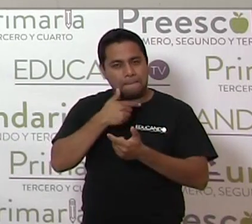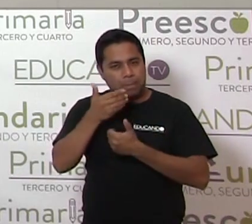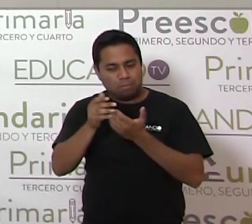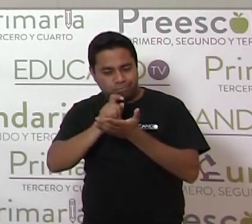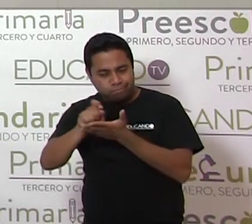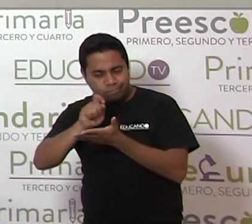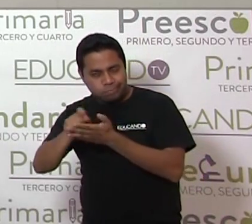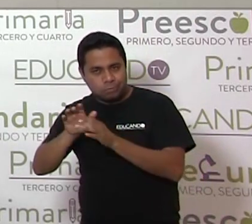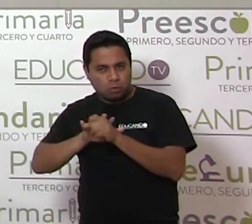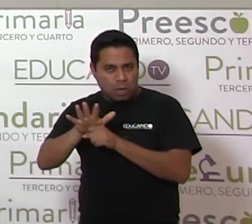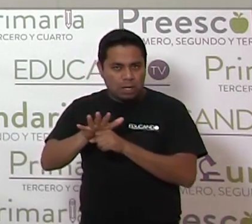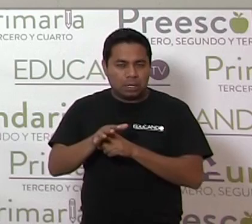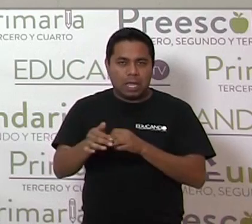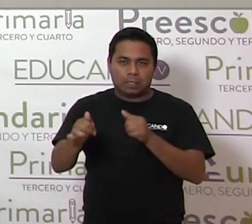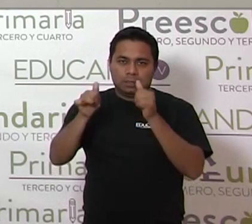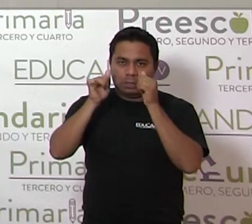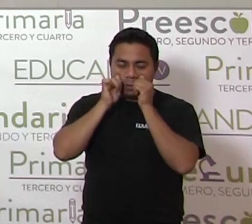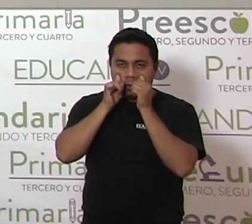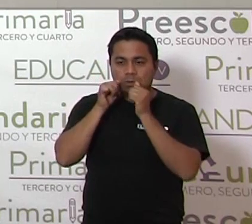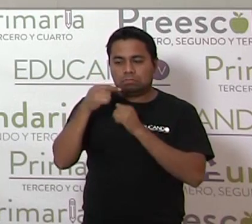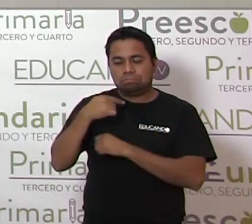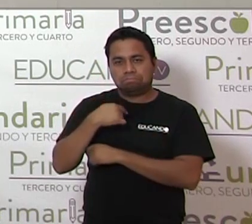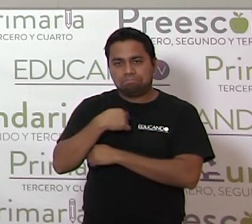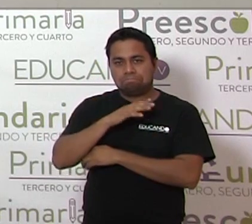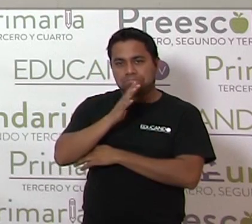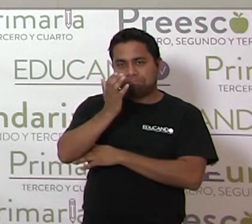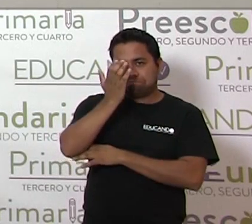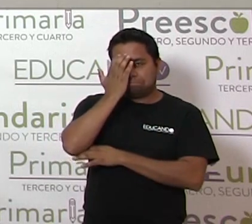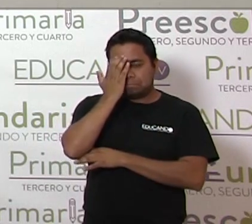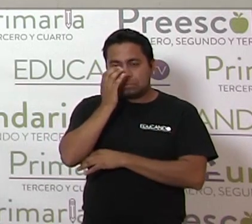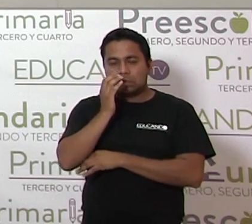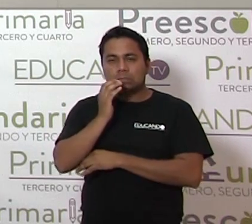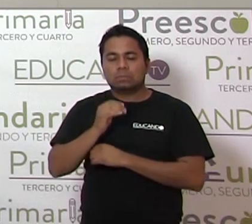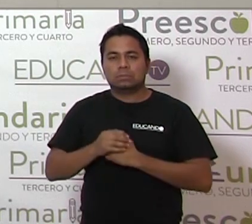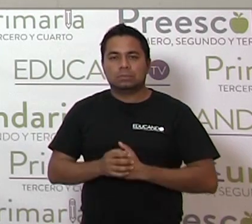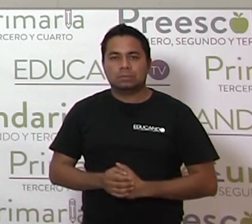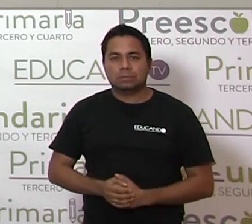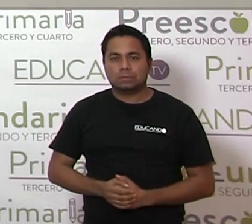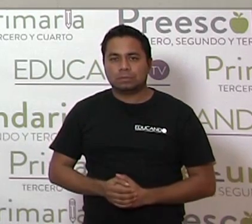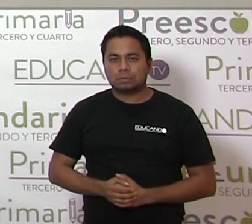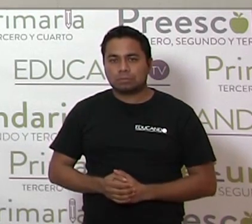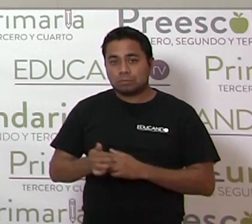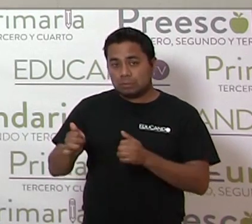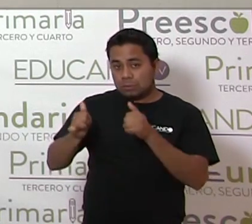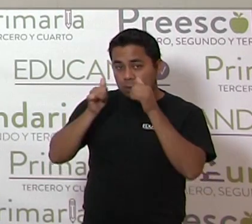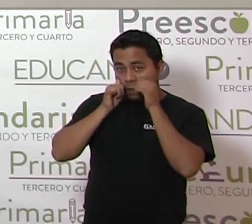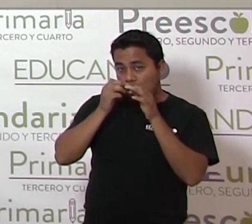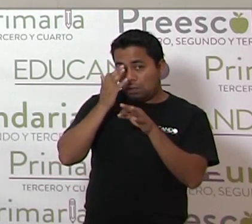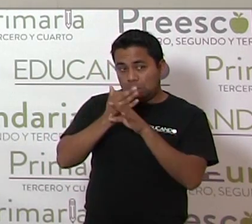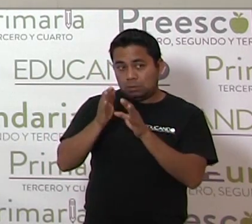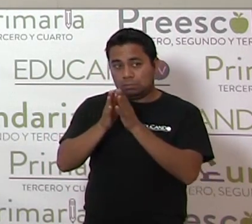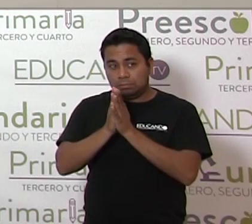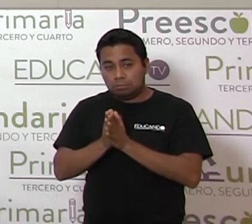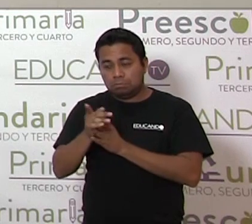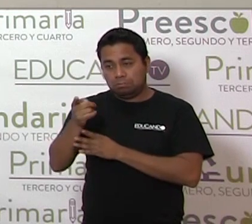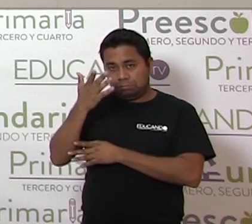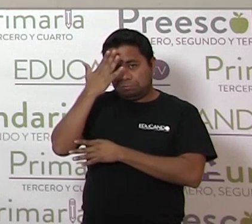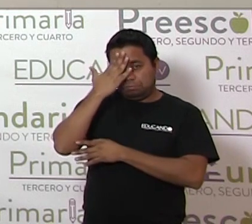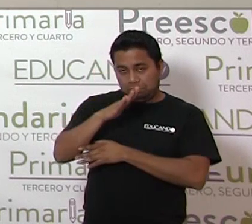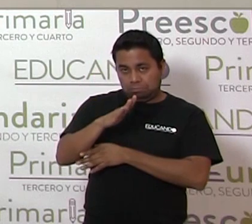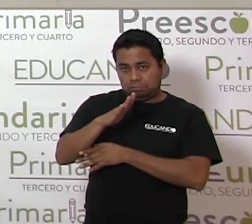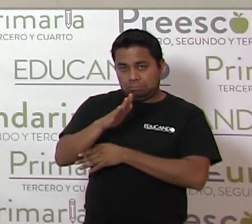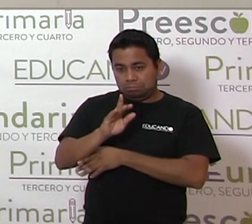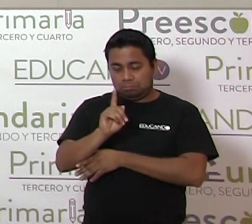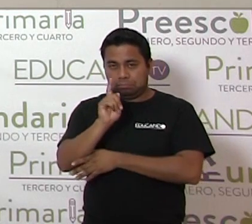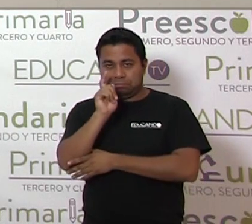nuestros procesos. Mucha atención. Nosotros ya conocemos algo que se llama, mucha atención en esta parte, nosotros